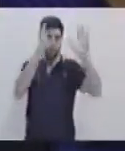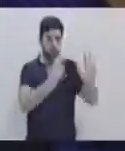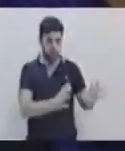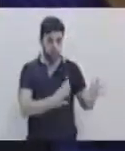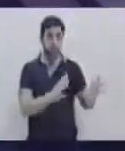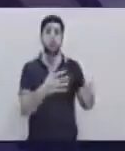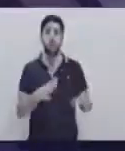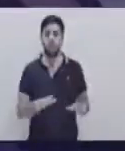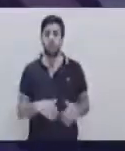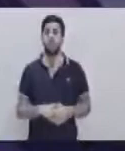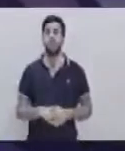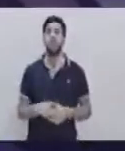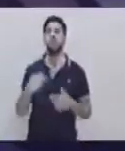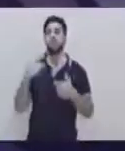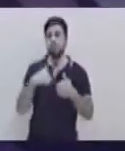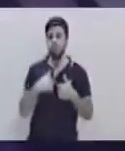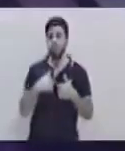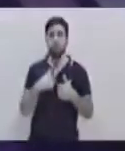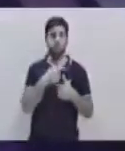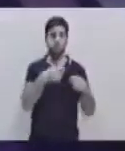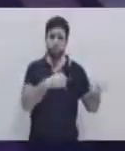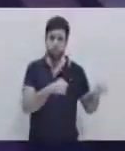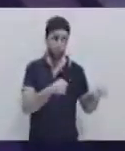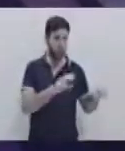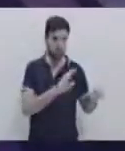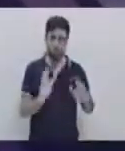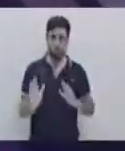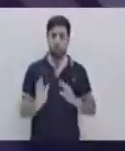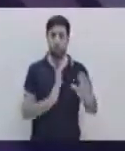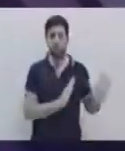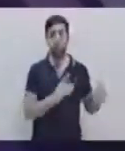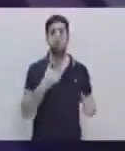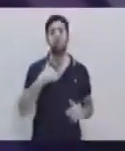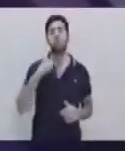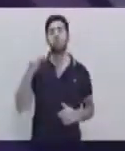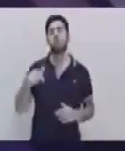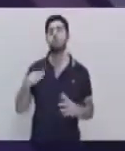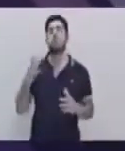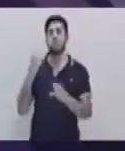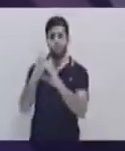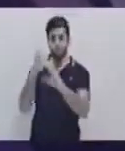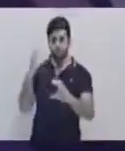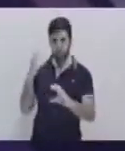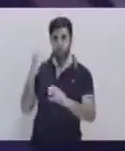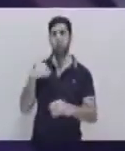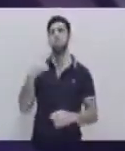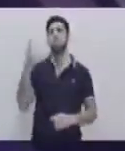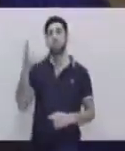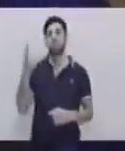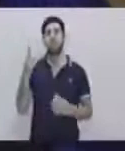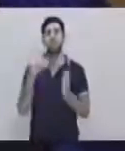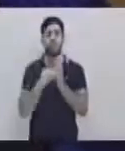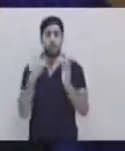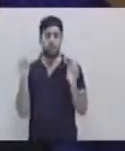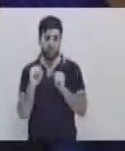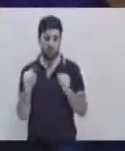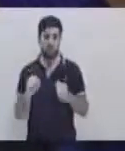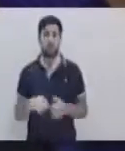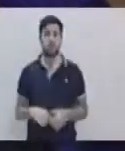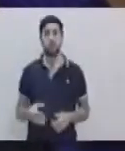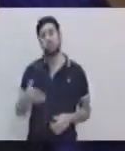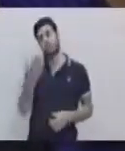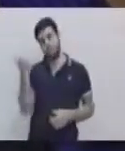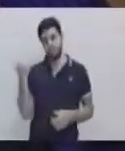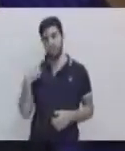nos dirigimos hacia Quetzaltenango, pero vamos a cambiar de transporte. Nos vamos a transportar en un autobús y yo seré el